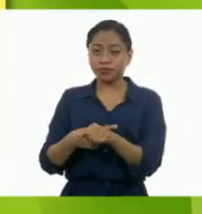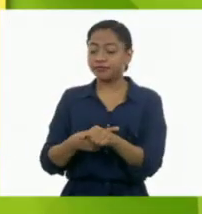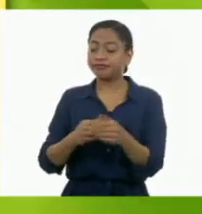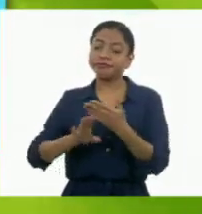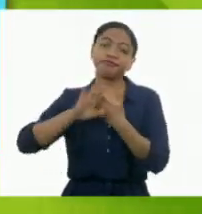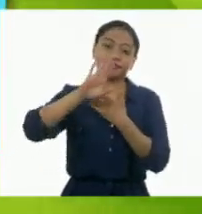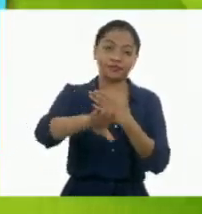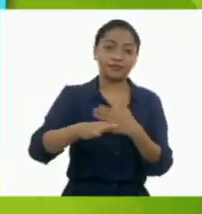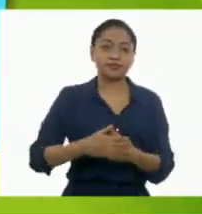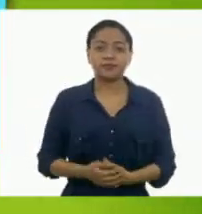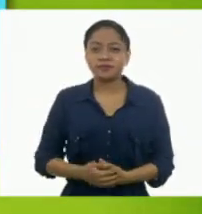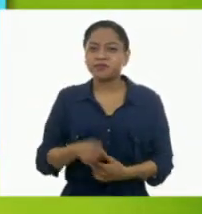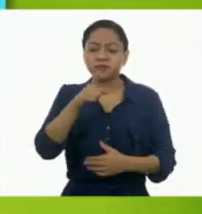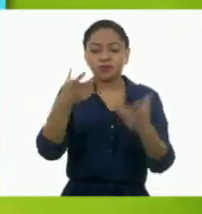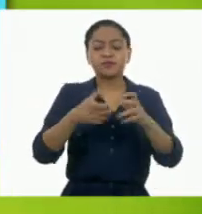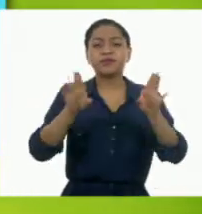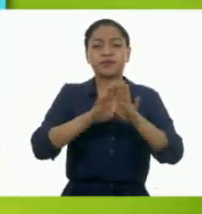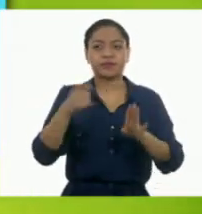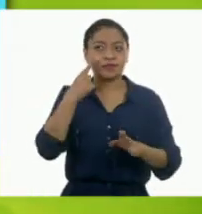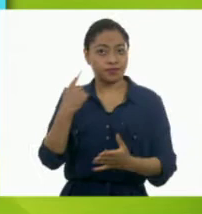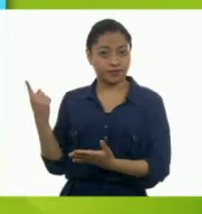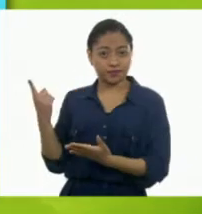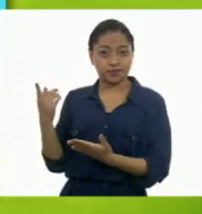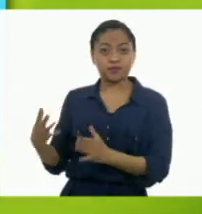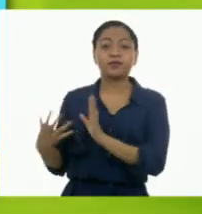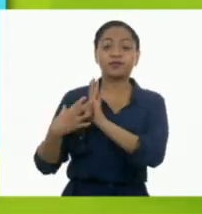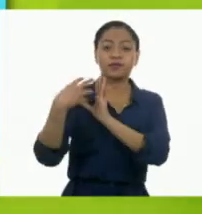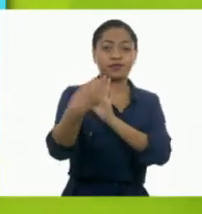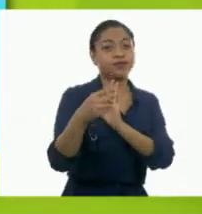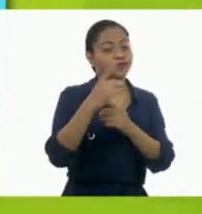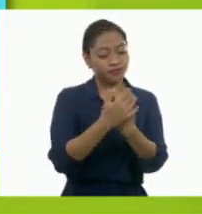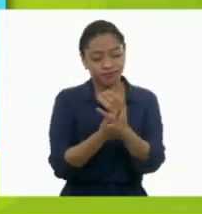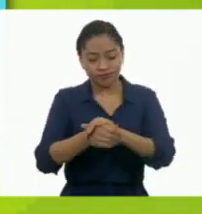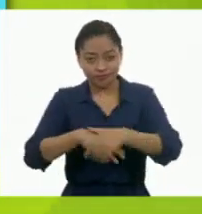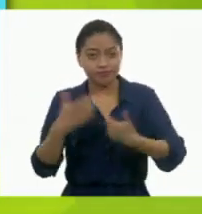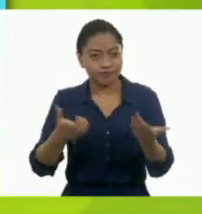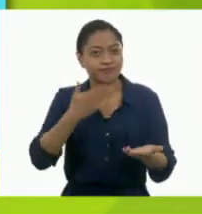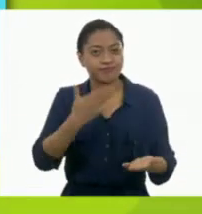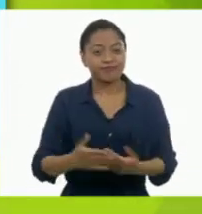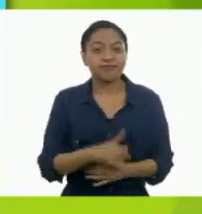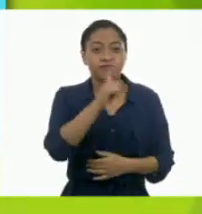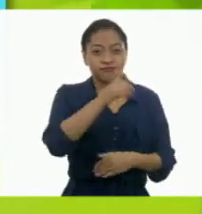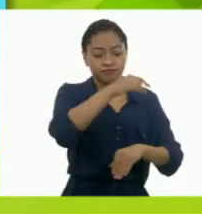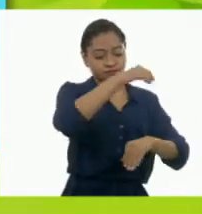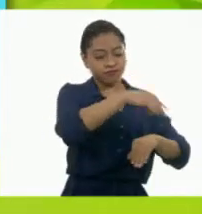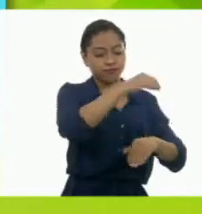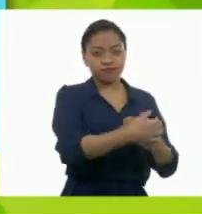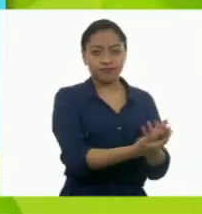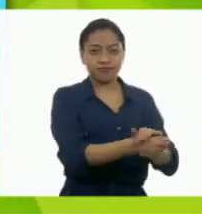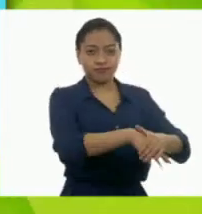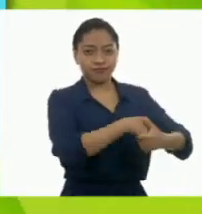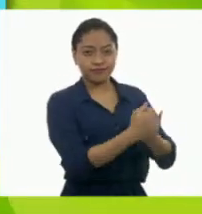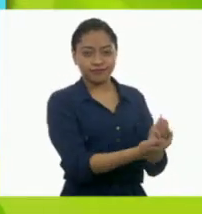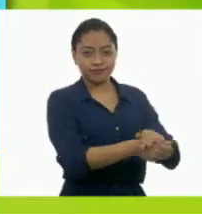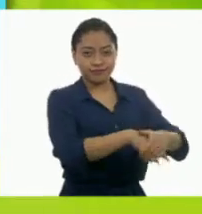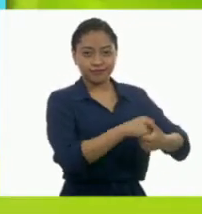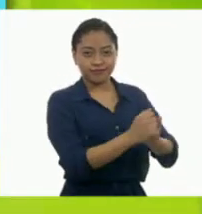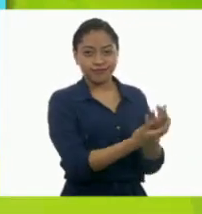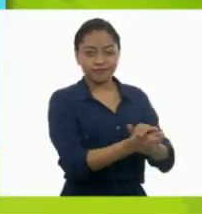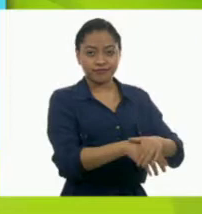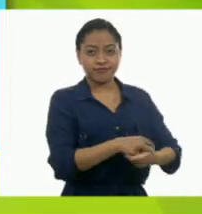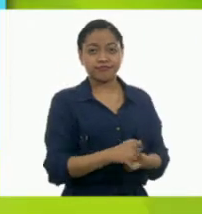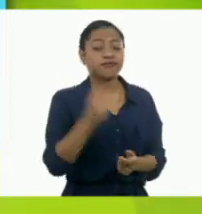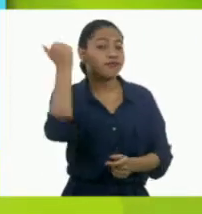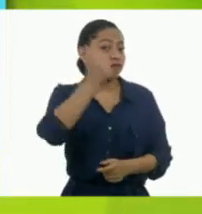cualquier enfermedad. Sigue estos pasos para hacerlo correctamente. Moja tus manos.